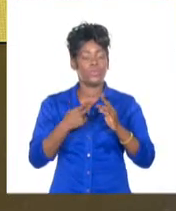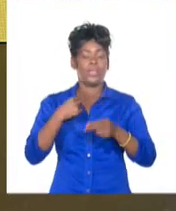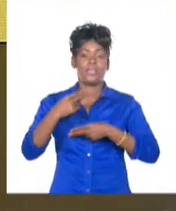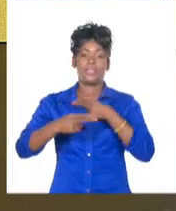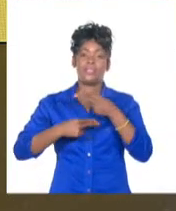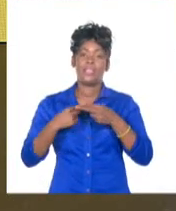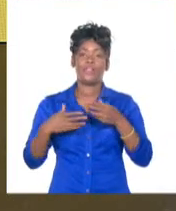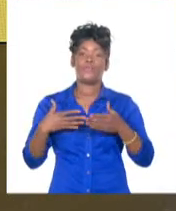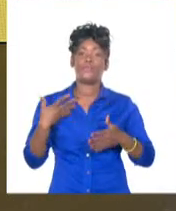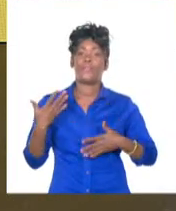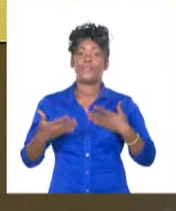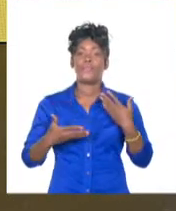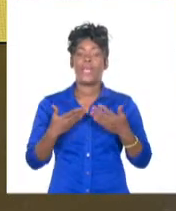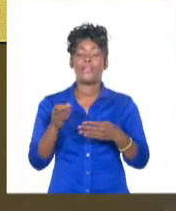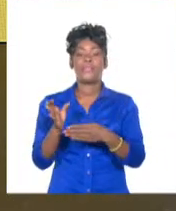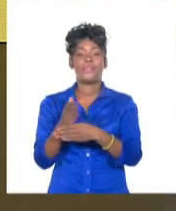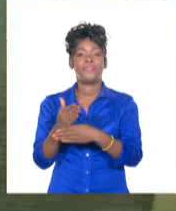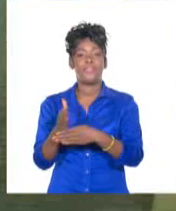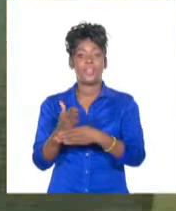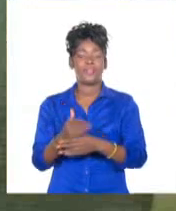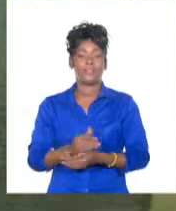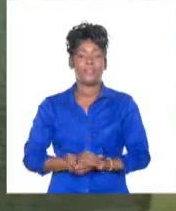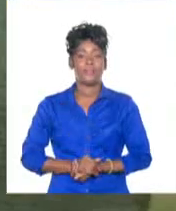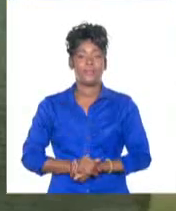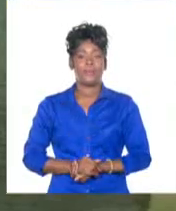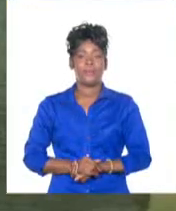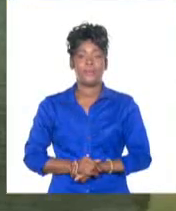de acciones culturales y recreativas.